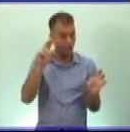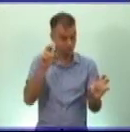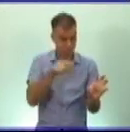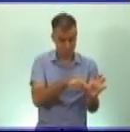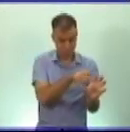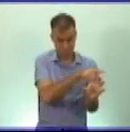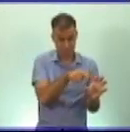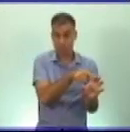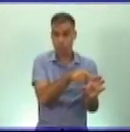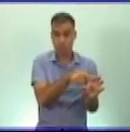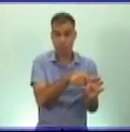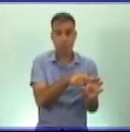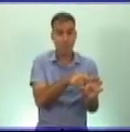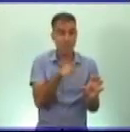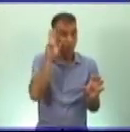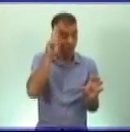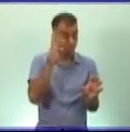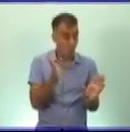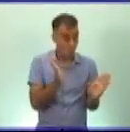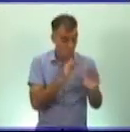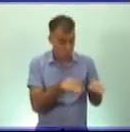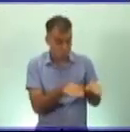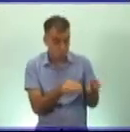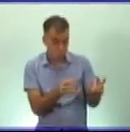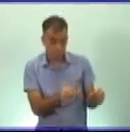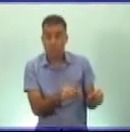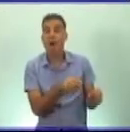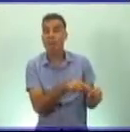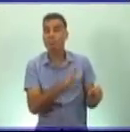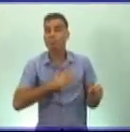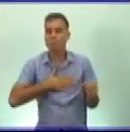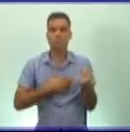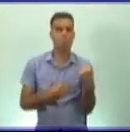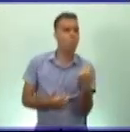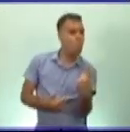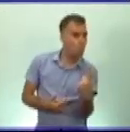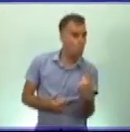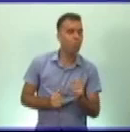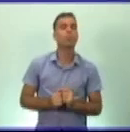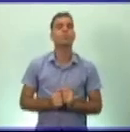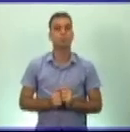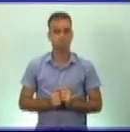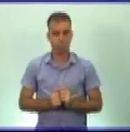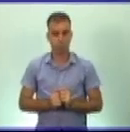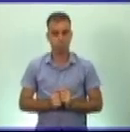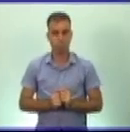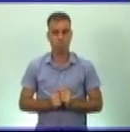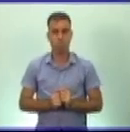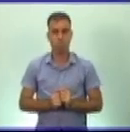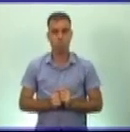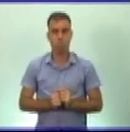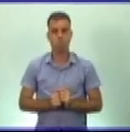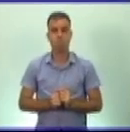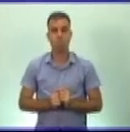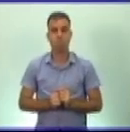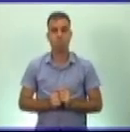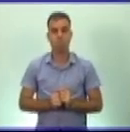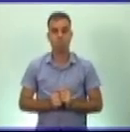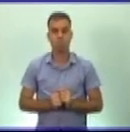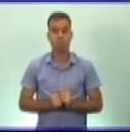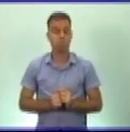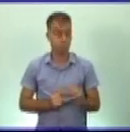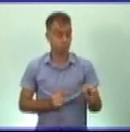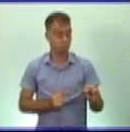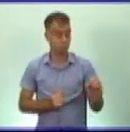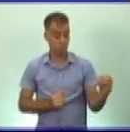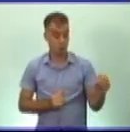subíndice es porque es 1. Quiere decir que el simple hecho de tener el símbolo del elemento azufre nos está indicando que en esta